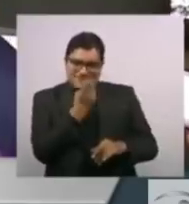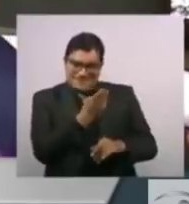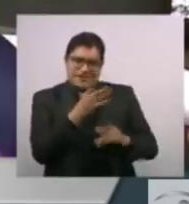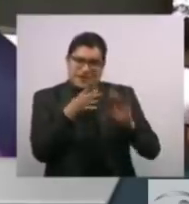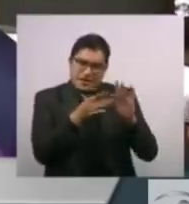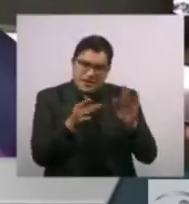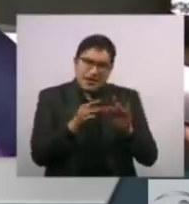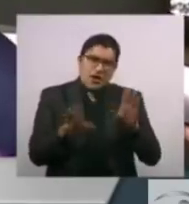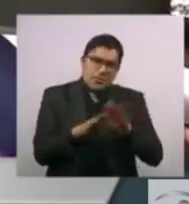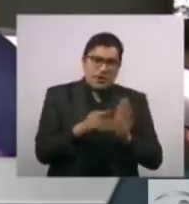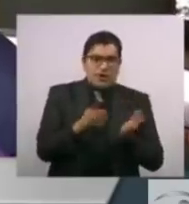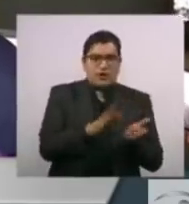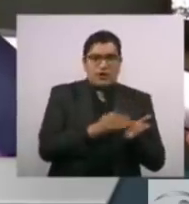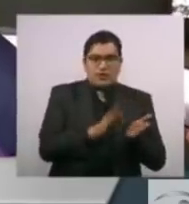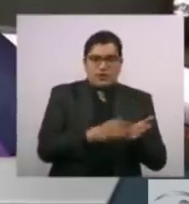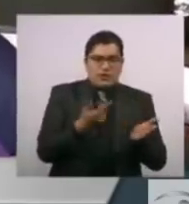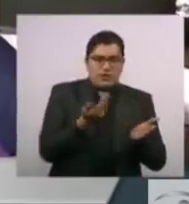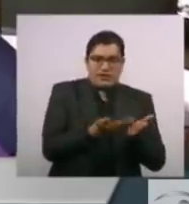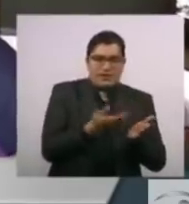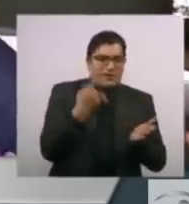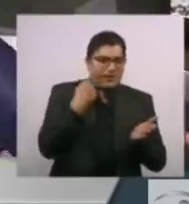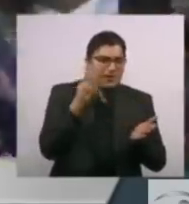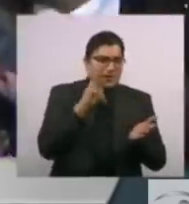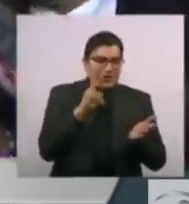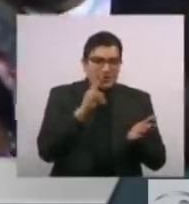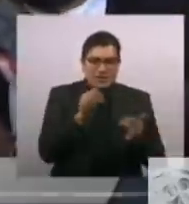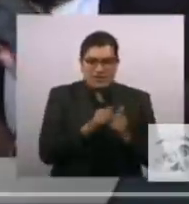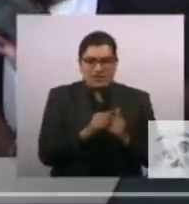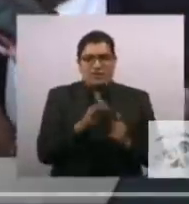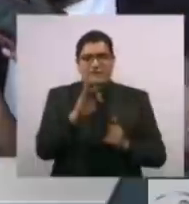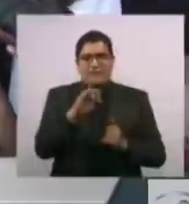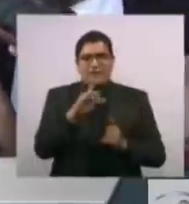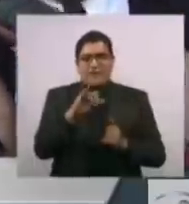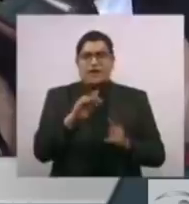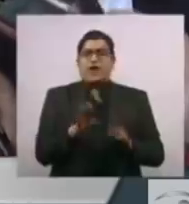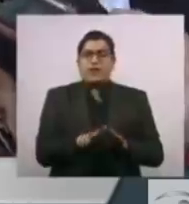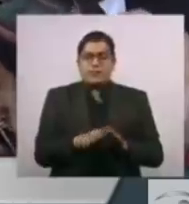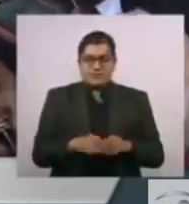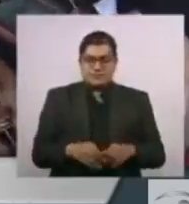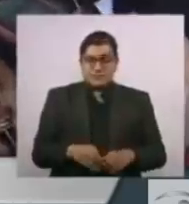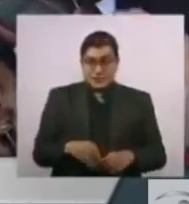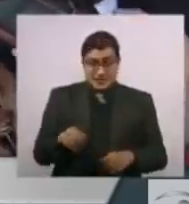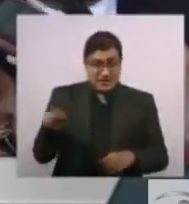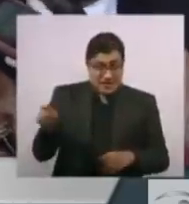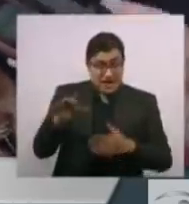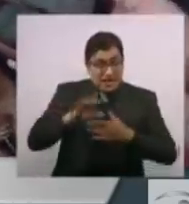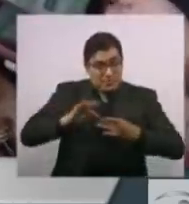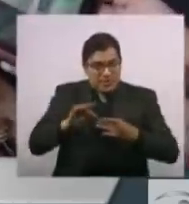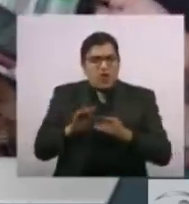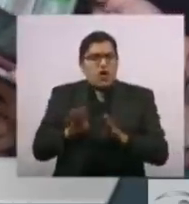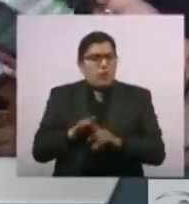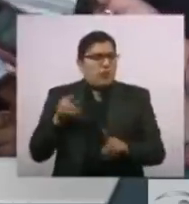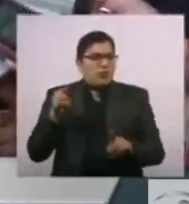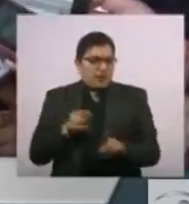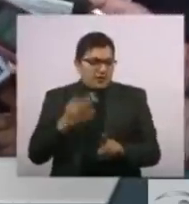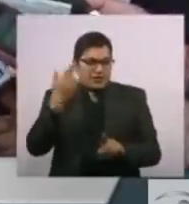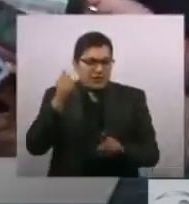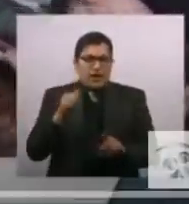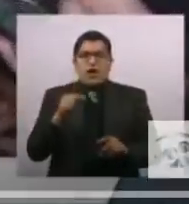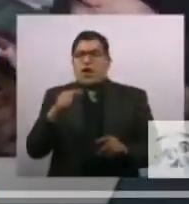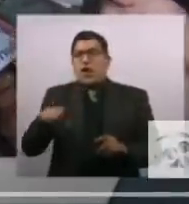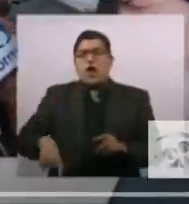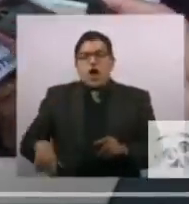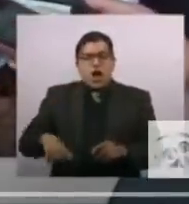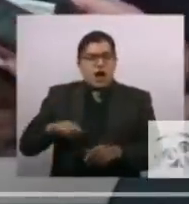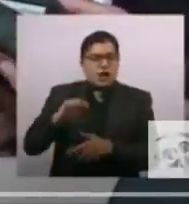pruebas presentadas por la fiscalía. Finalmente explicó las razones por las cuales el expediente del gobernador